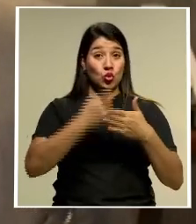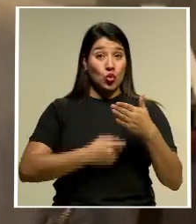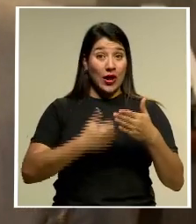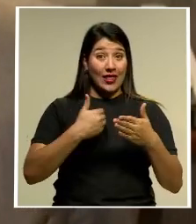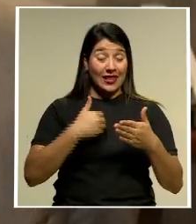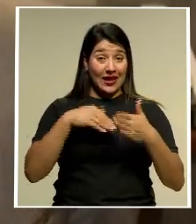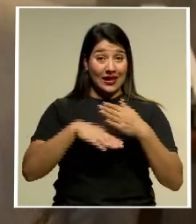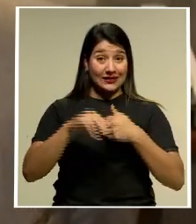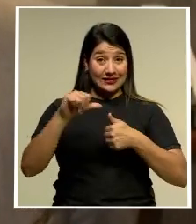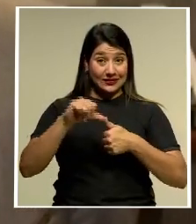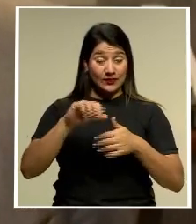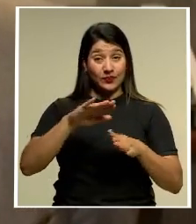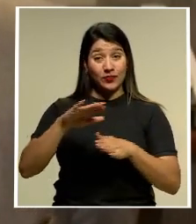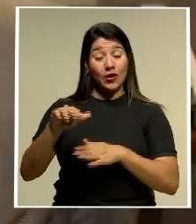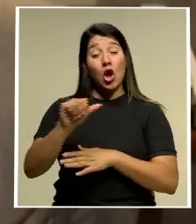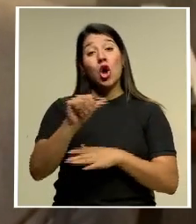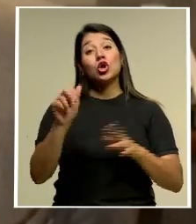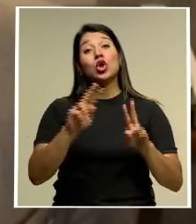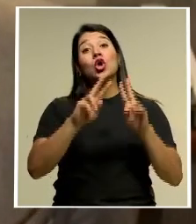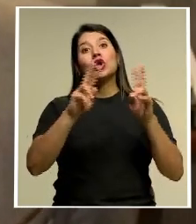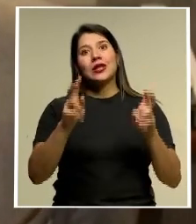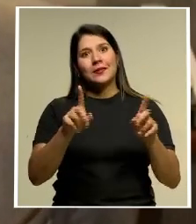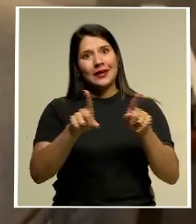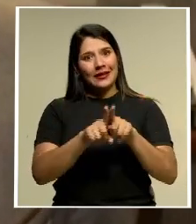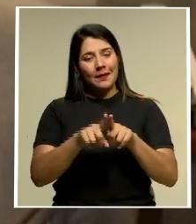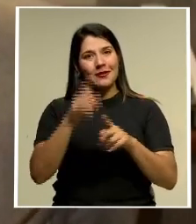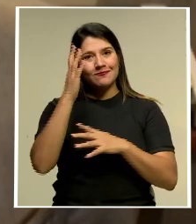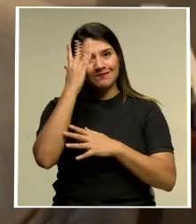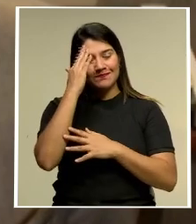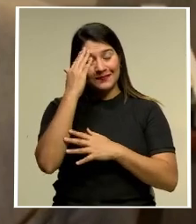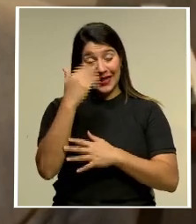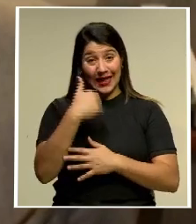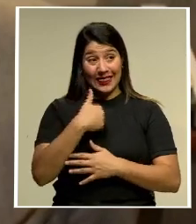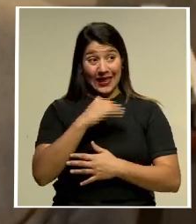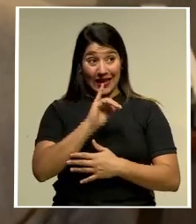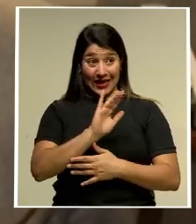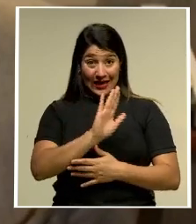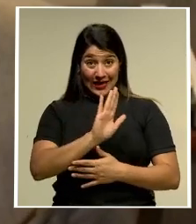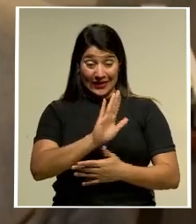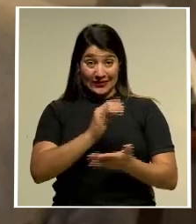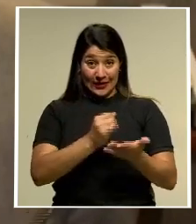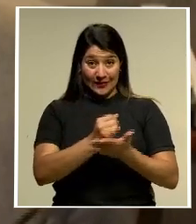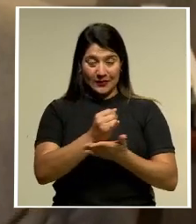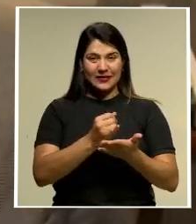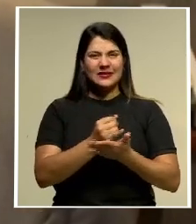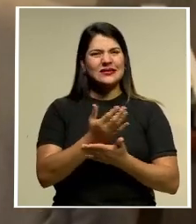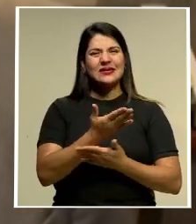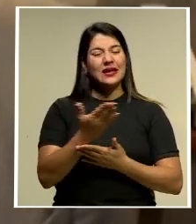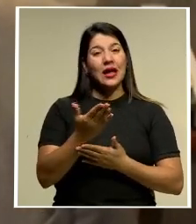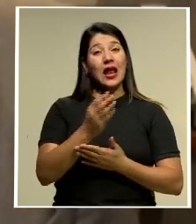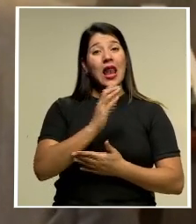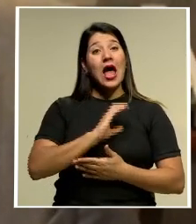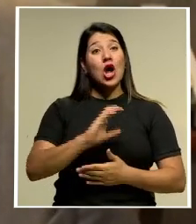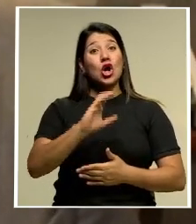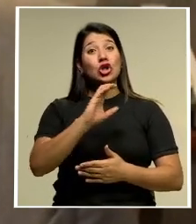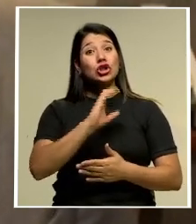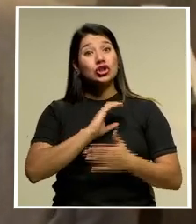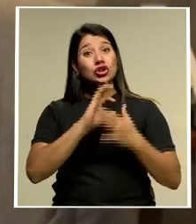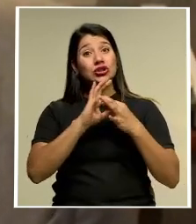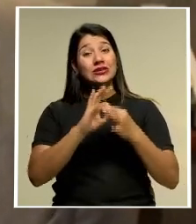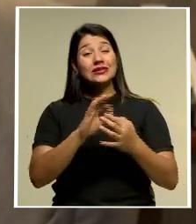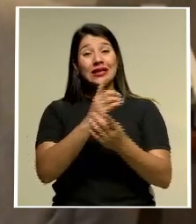la región. Otro de los elementos alarmantes que trae el informe es que las condiciones